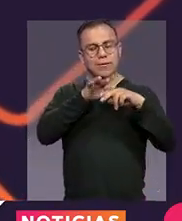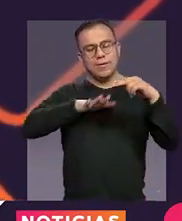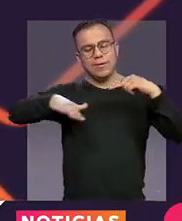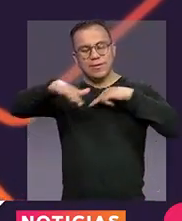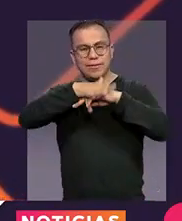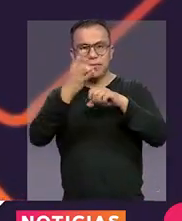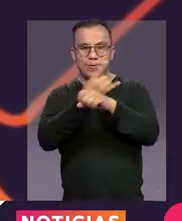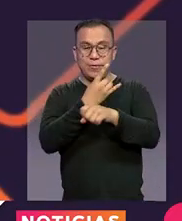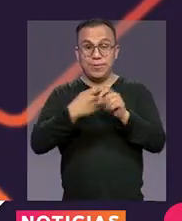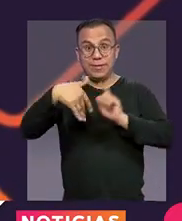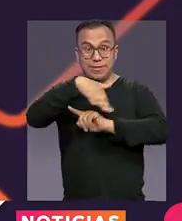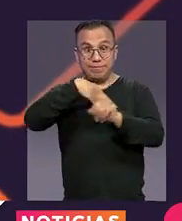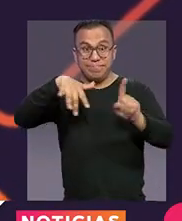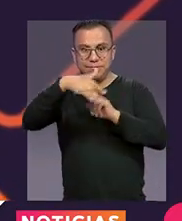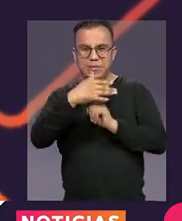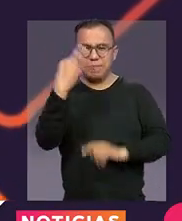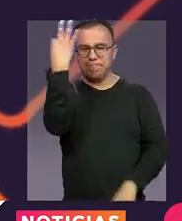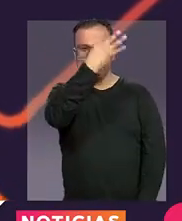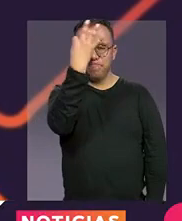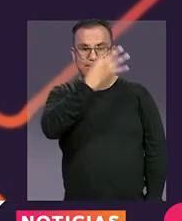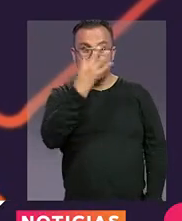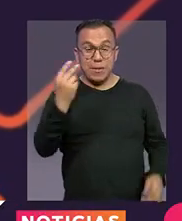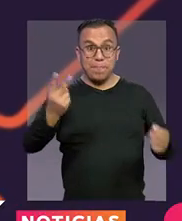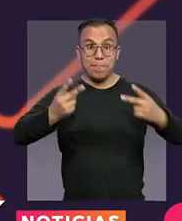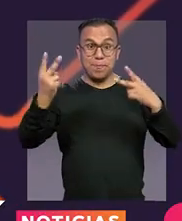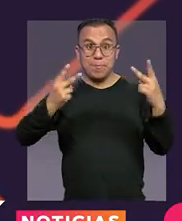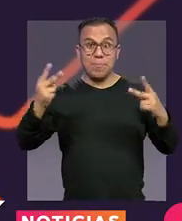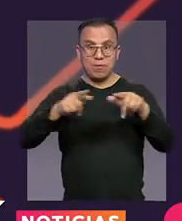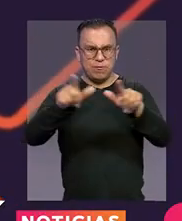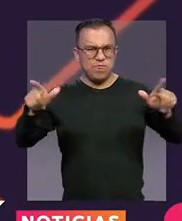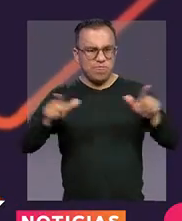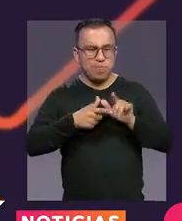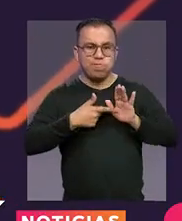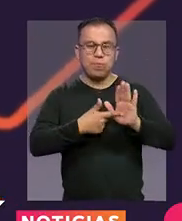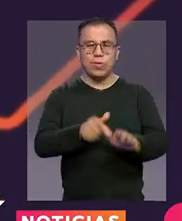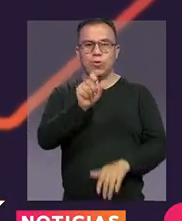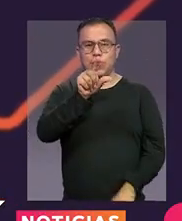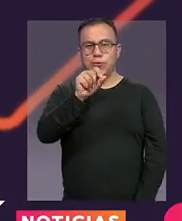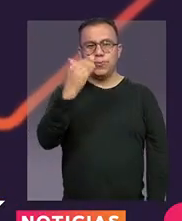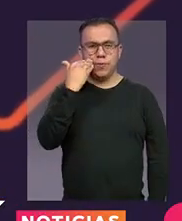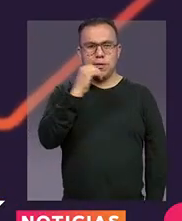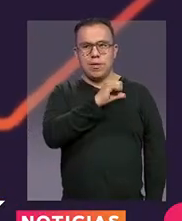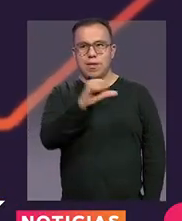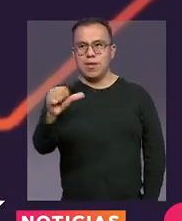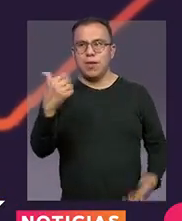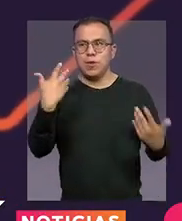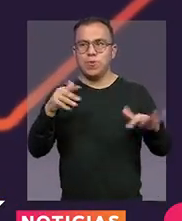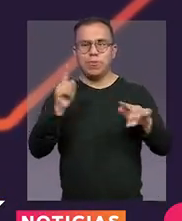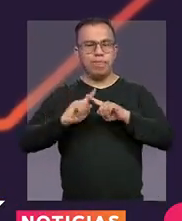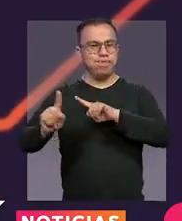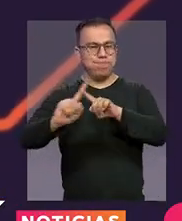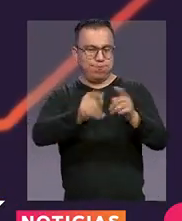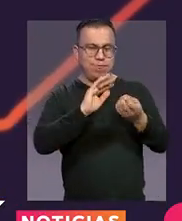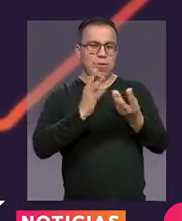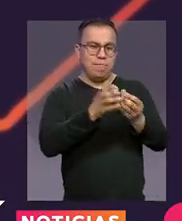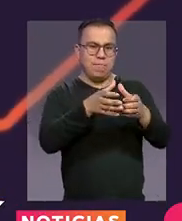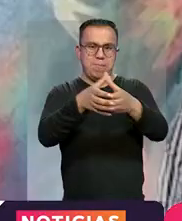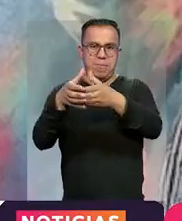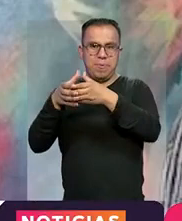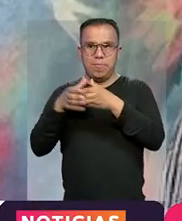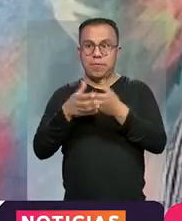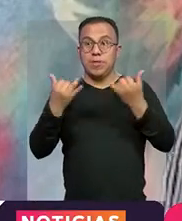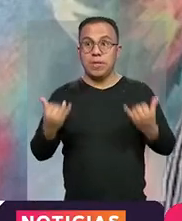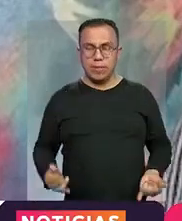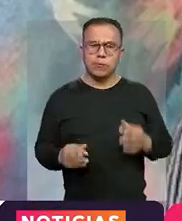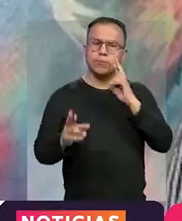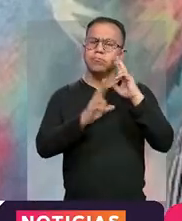a través del arte ambiental, maquillará en vivo y en directo en el lugar de exhibición a 11 mujeres que se destacan en diferentes áreas de la sociedad. Estoy